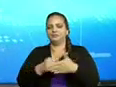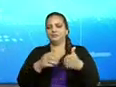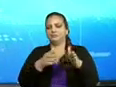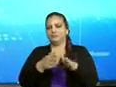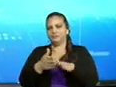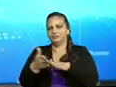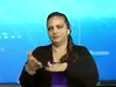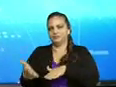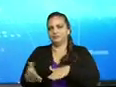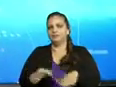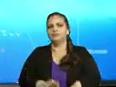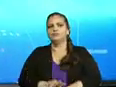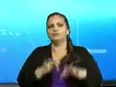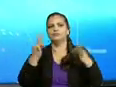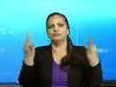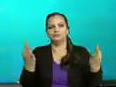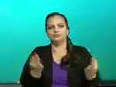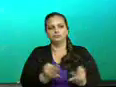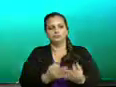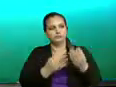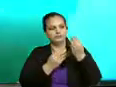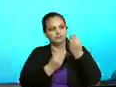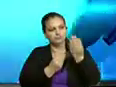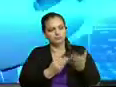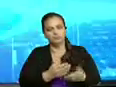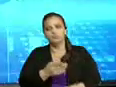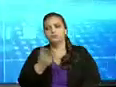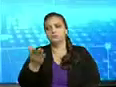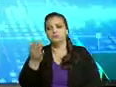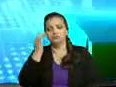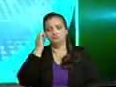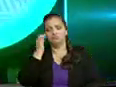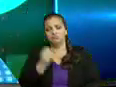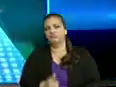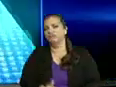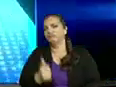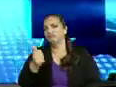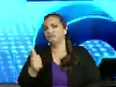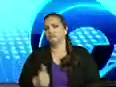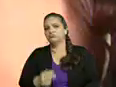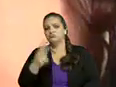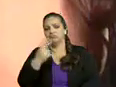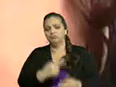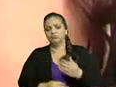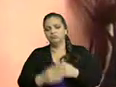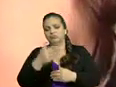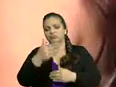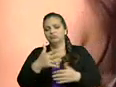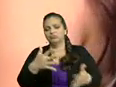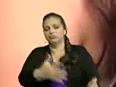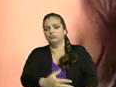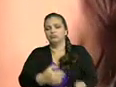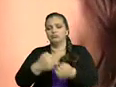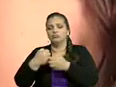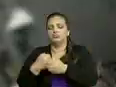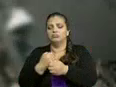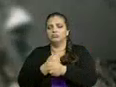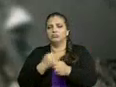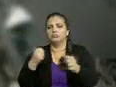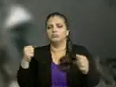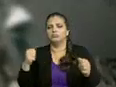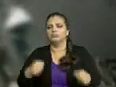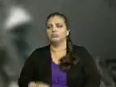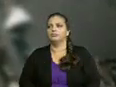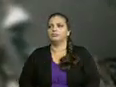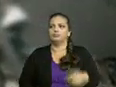mujer falleció por salvar a su pequeña nieta. Entre resignación y tristeza buscan